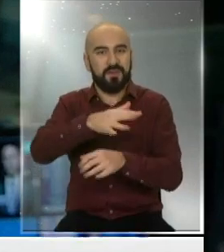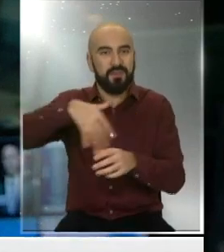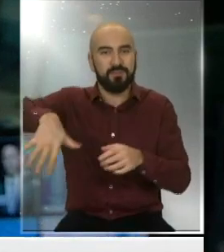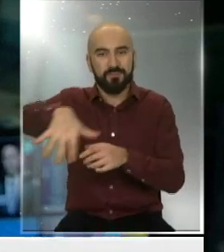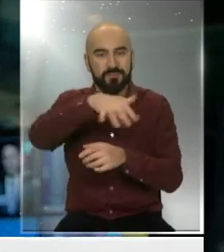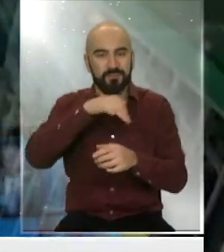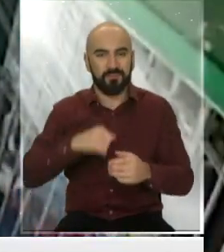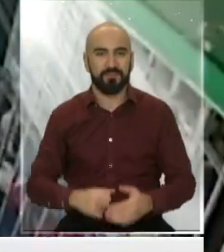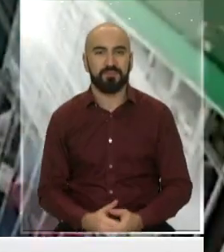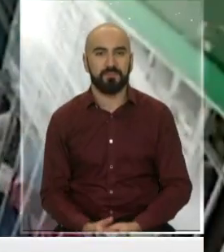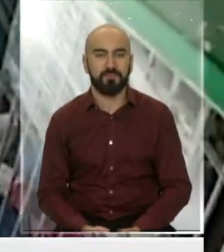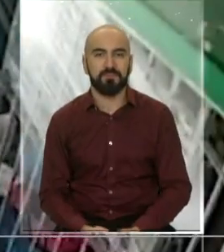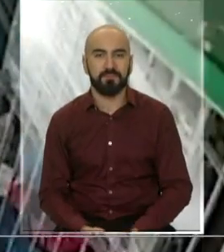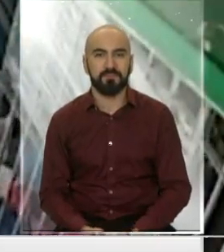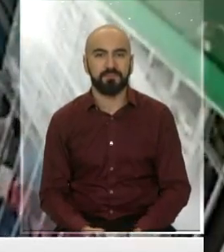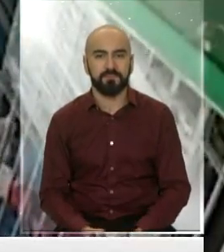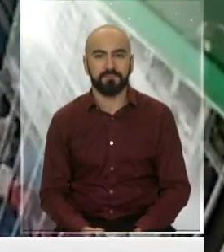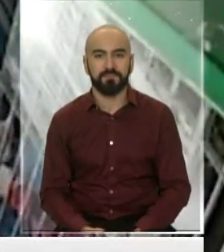más.